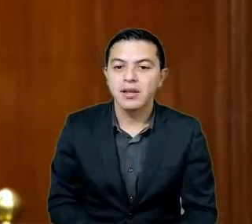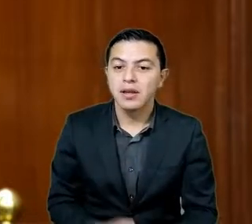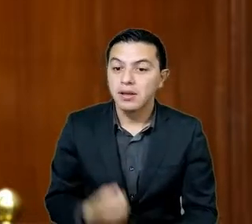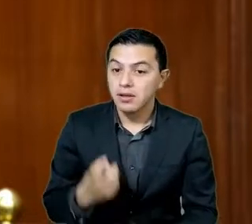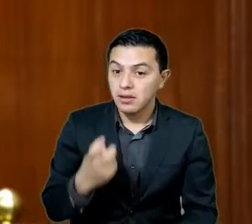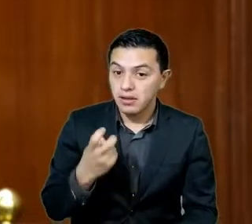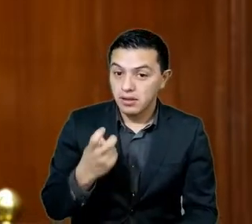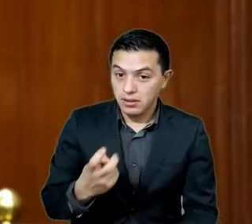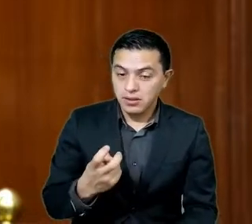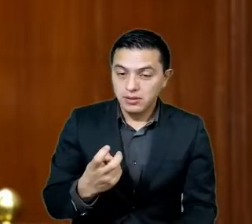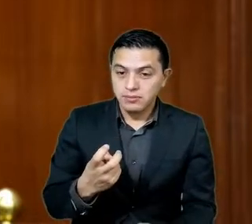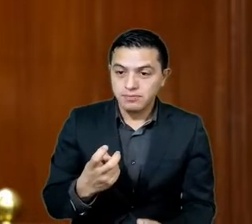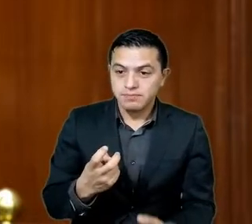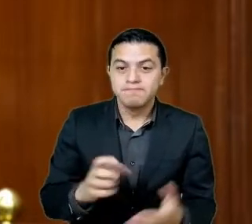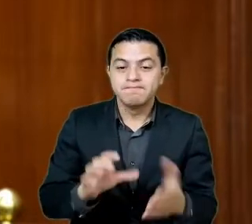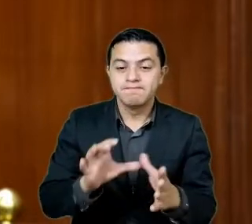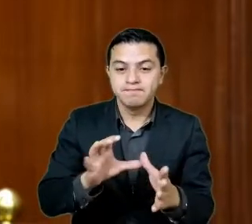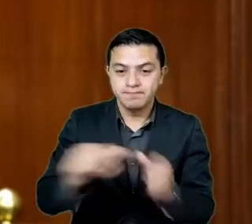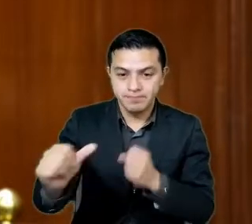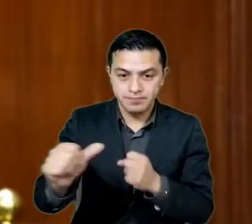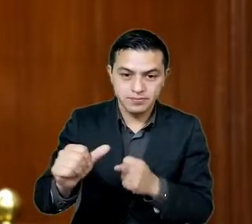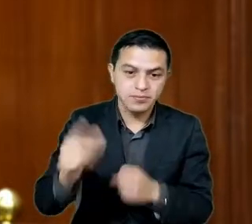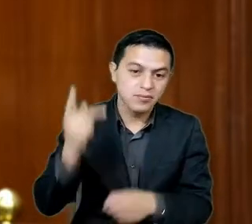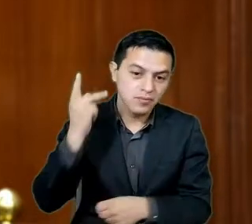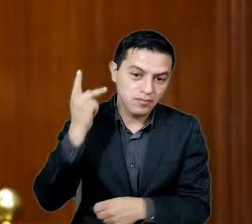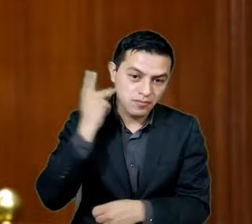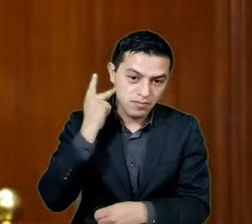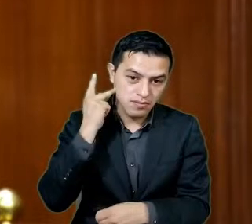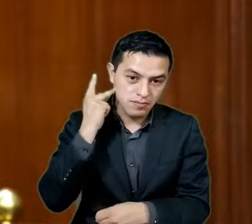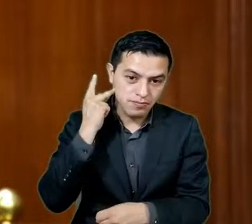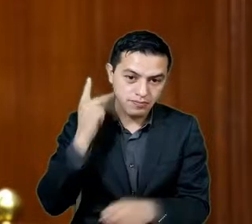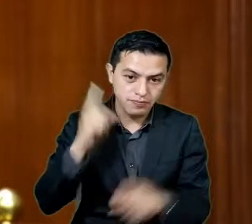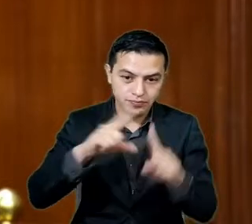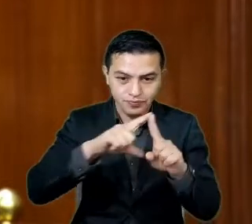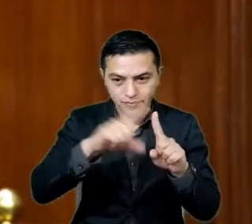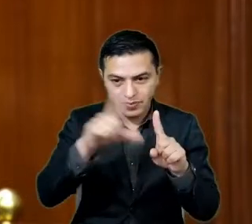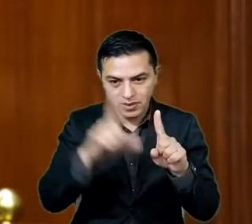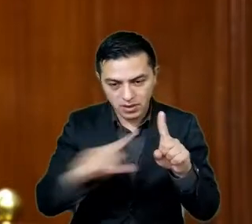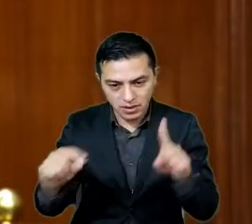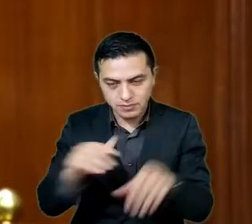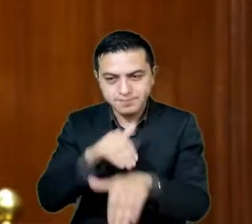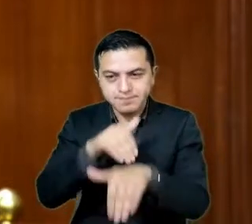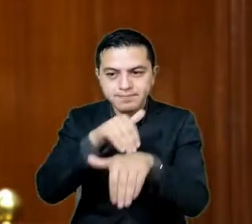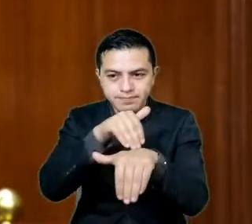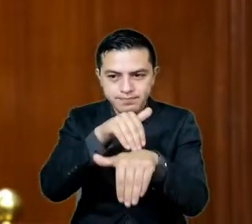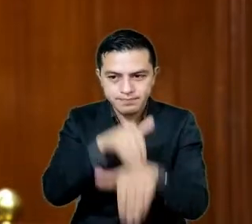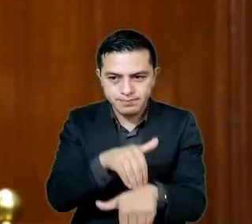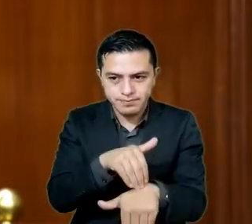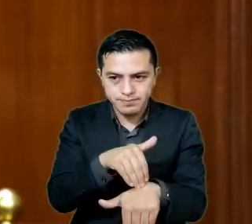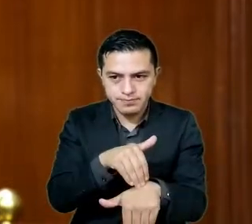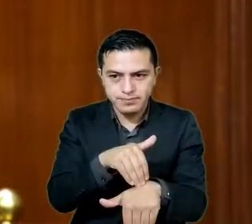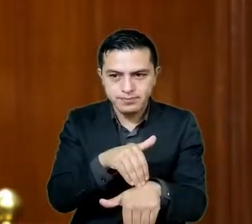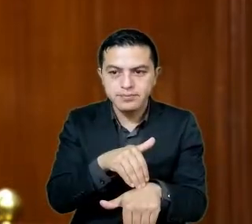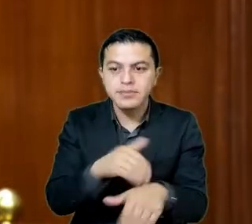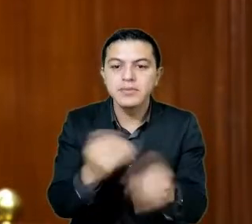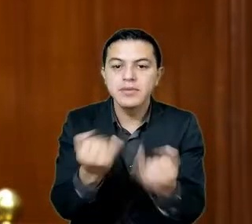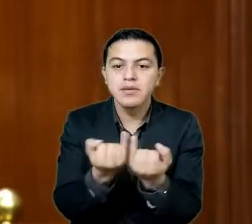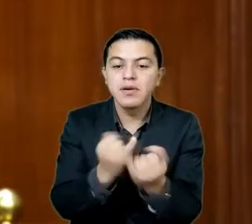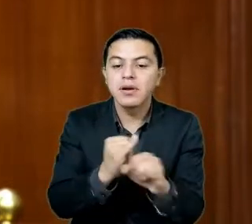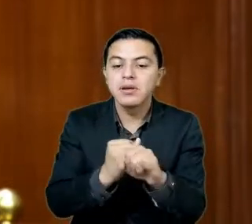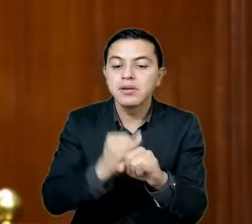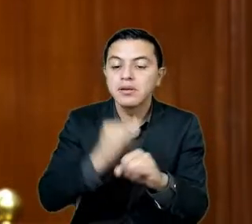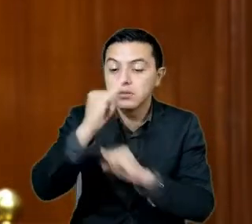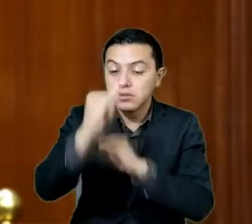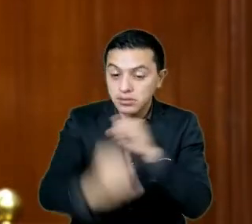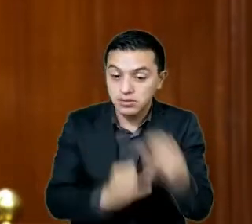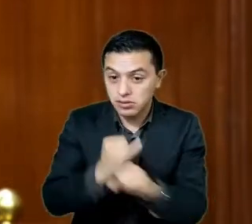lo establecido en la Constitución Política de los Estados Unidos Mexicanos, en los tratados internacionales de los que el